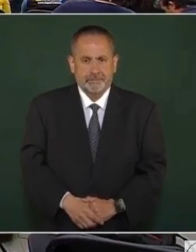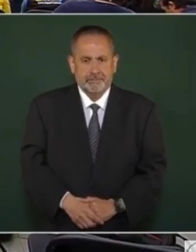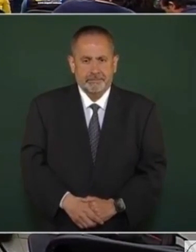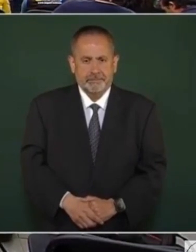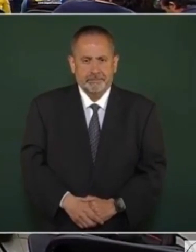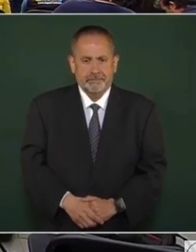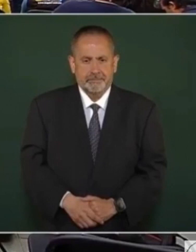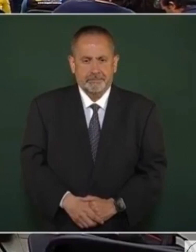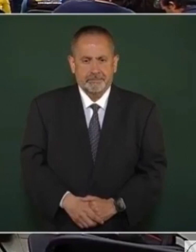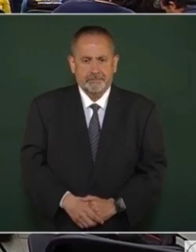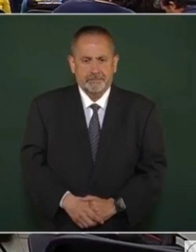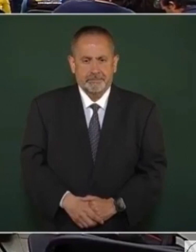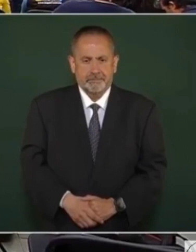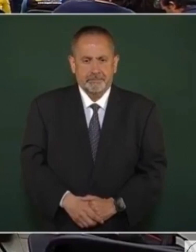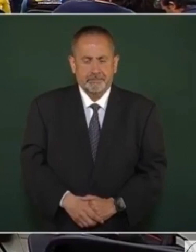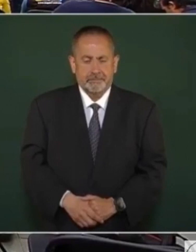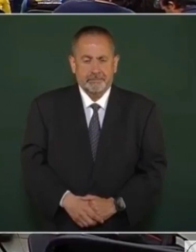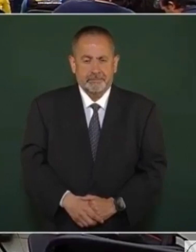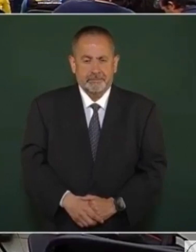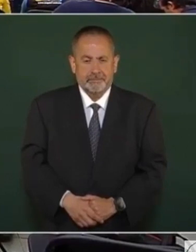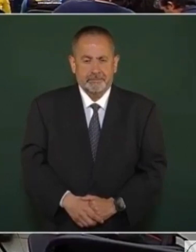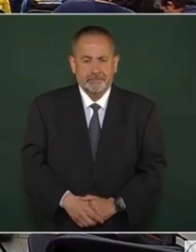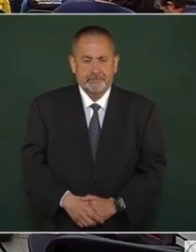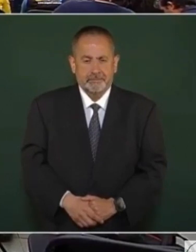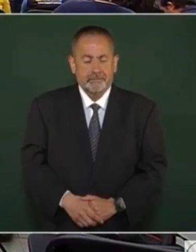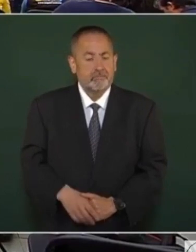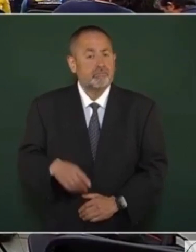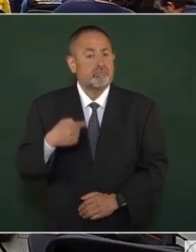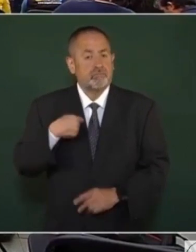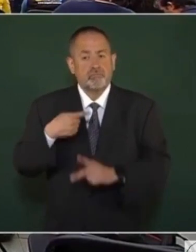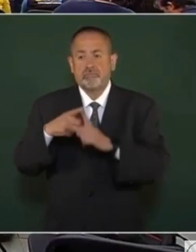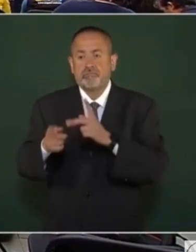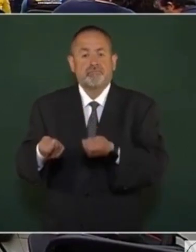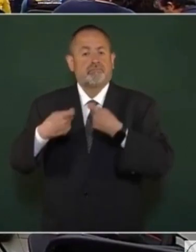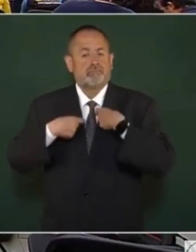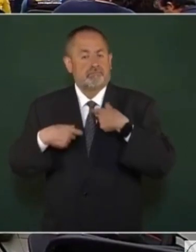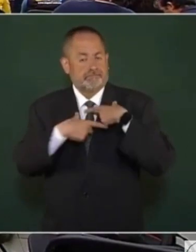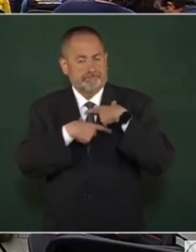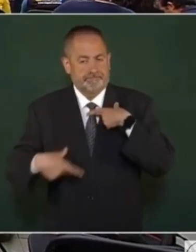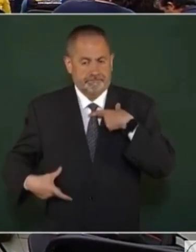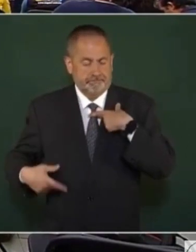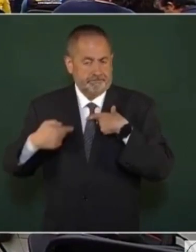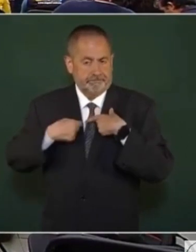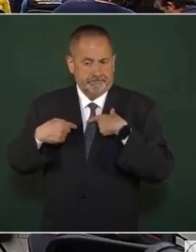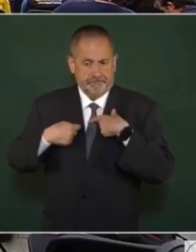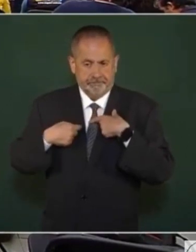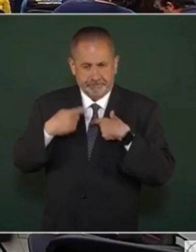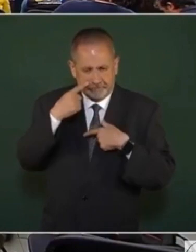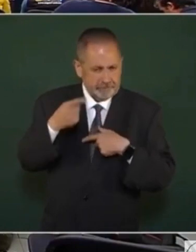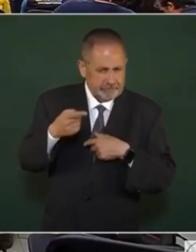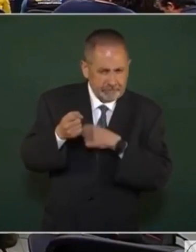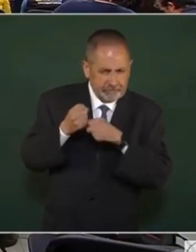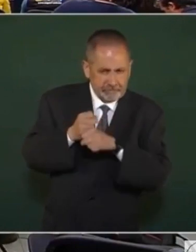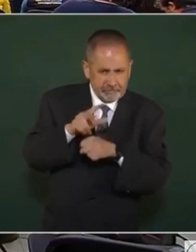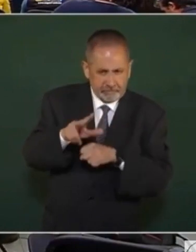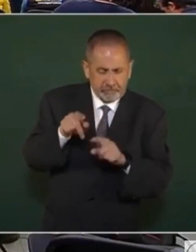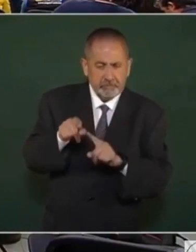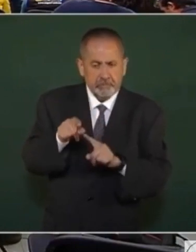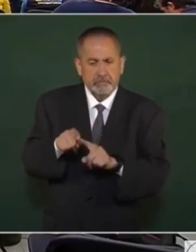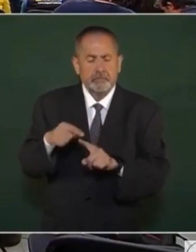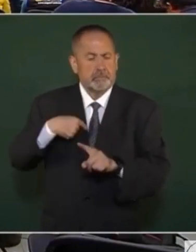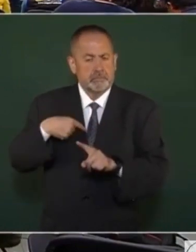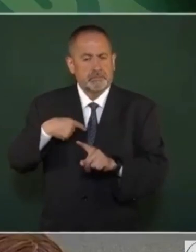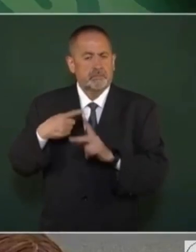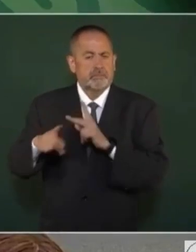O sea, desde que tomo posición, creo que es aquí, ¿no? 18, aquí.